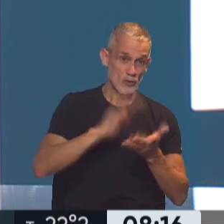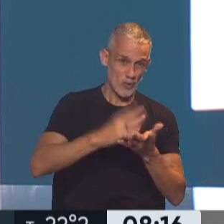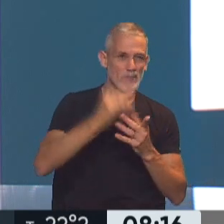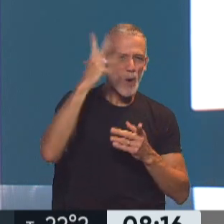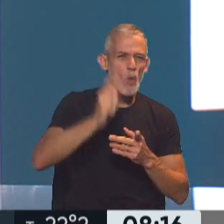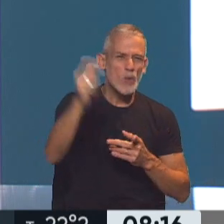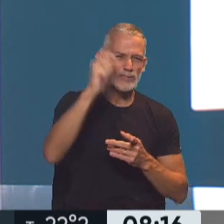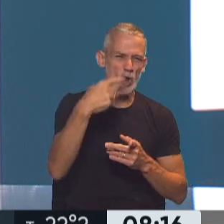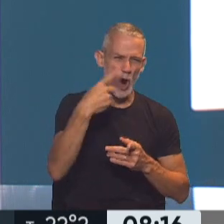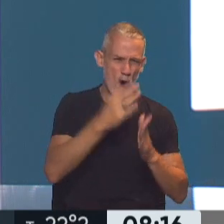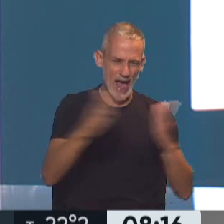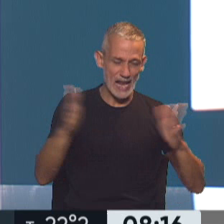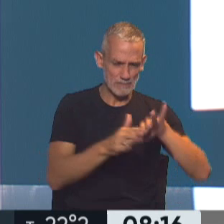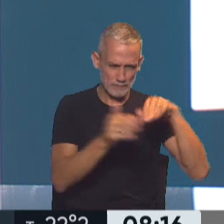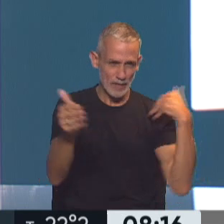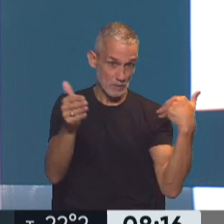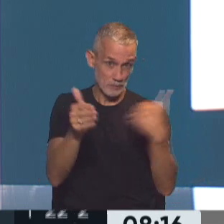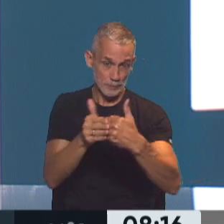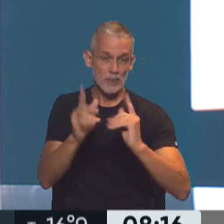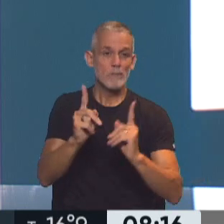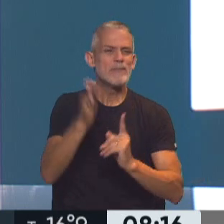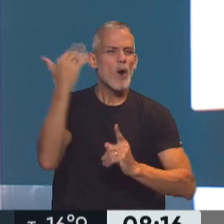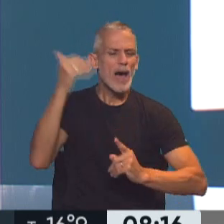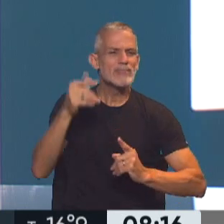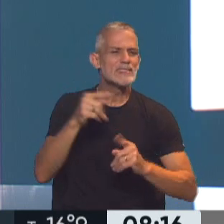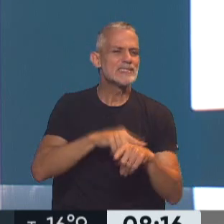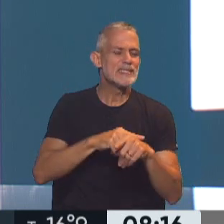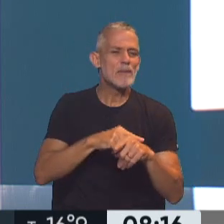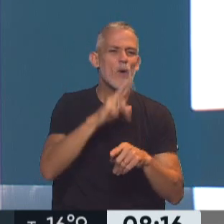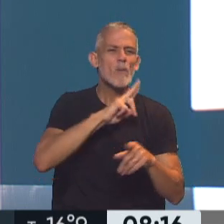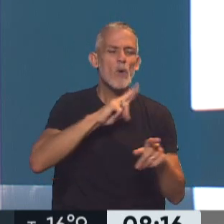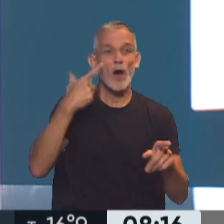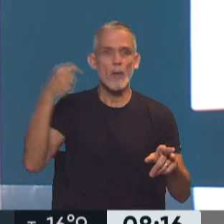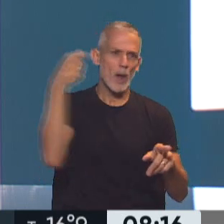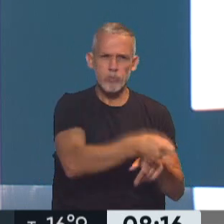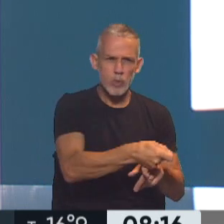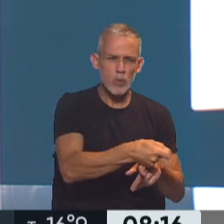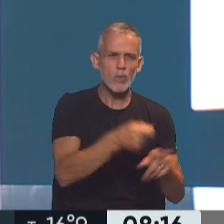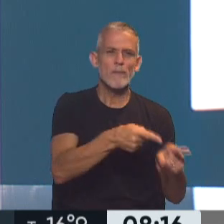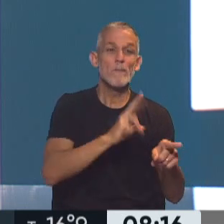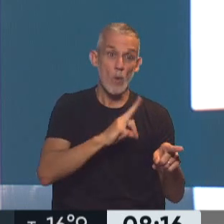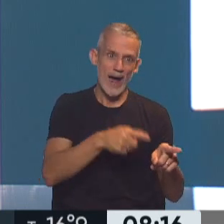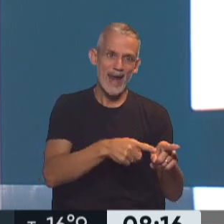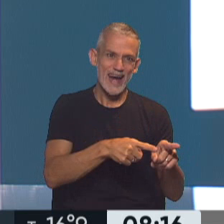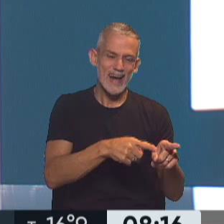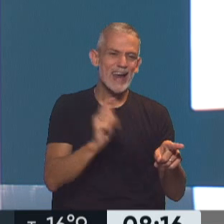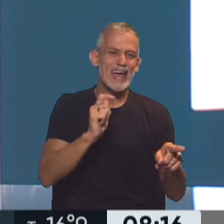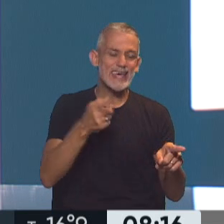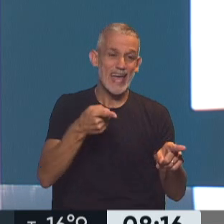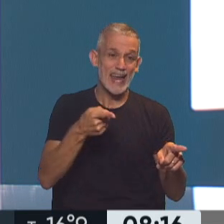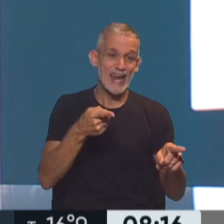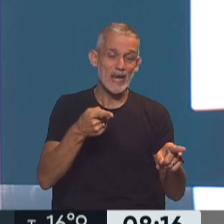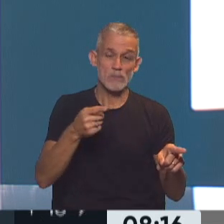juicio oral y público. Más cerquita en el tiempo hubo un femicidio, una mujer que fue asesinada por